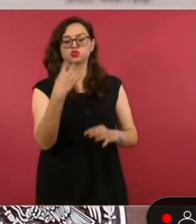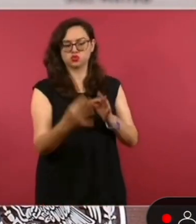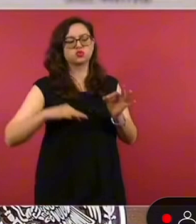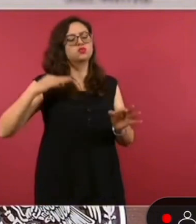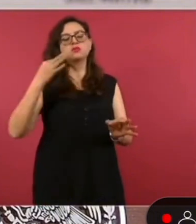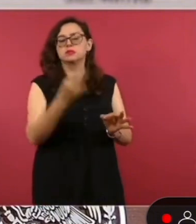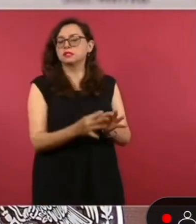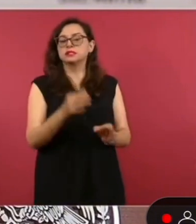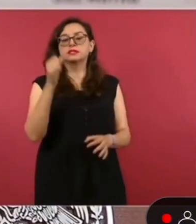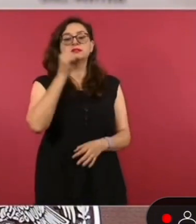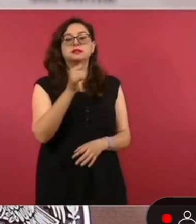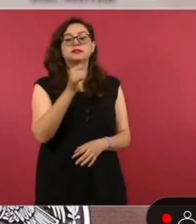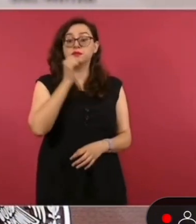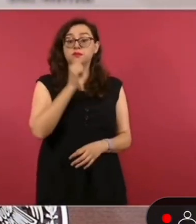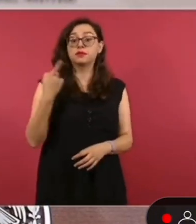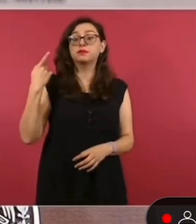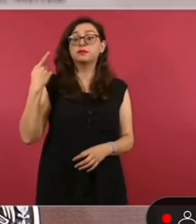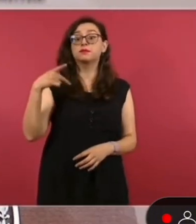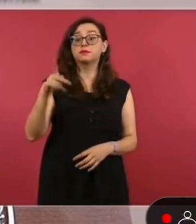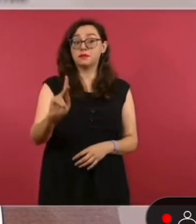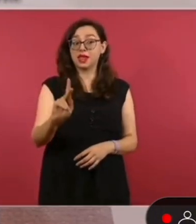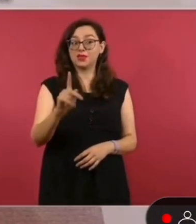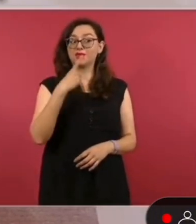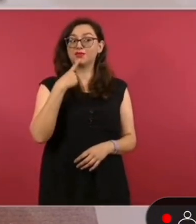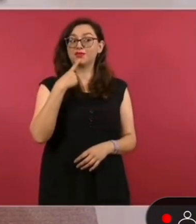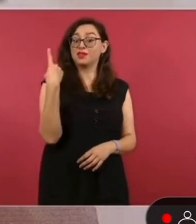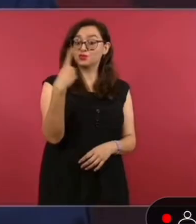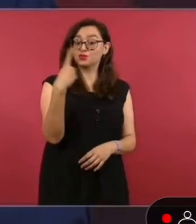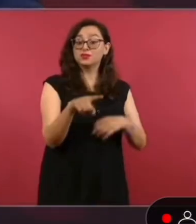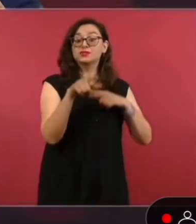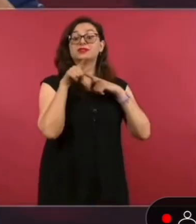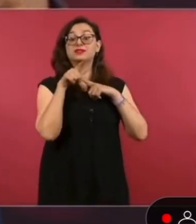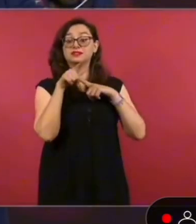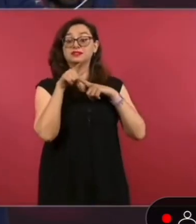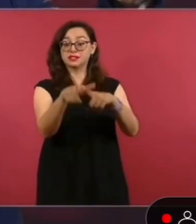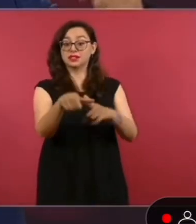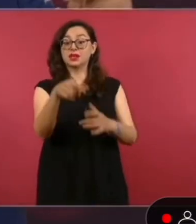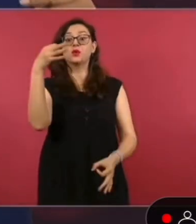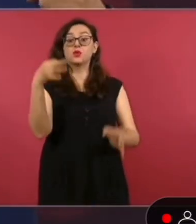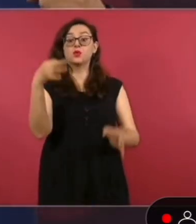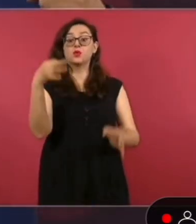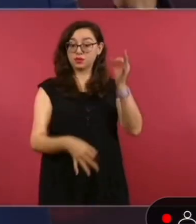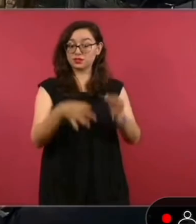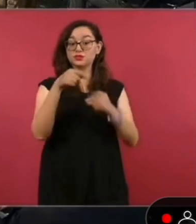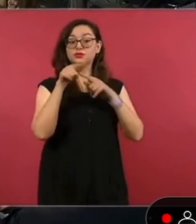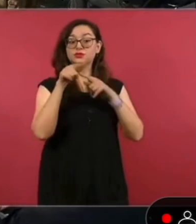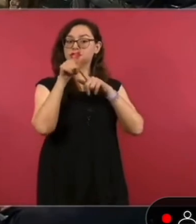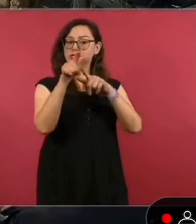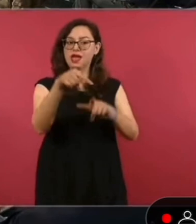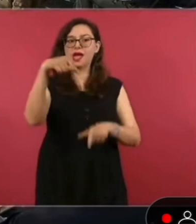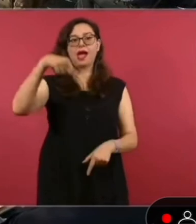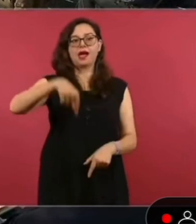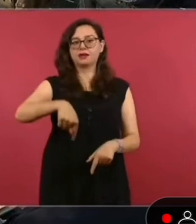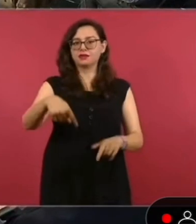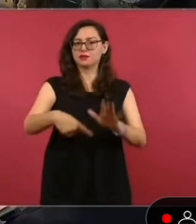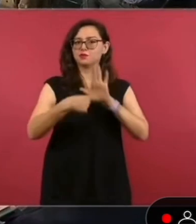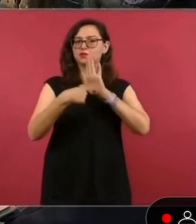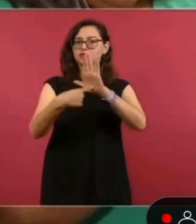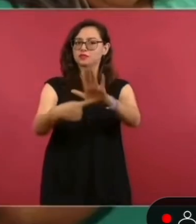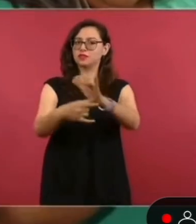que denunciarlos, hay que exponerlos todos los días, si es posible. Ayudemos todos los compañeros